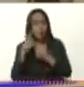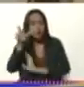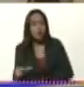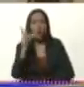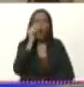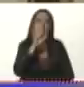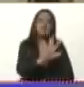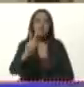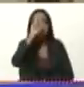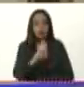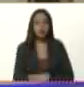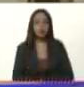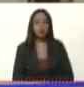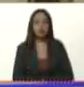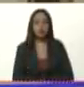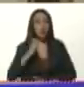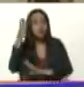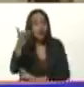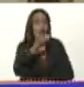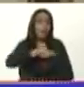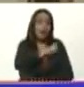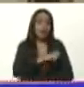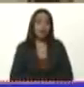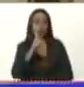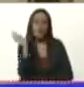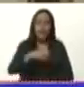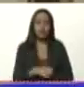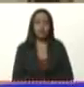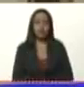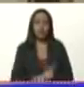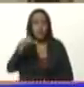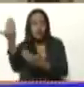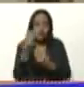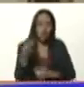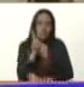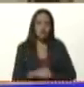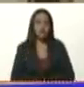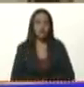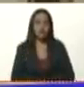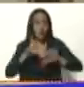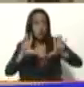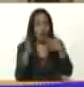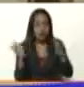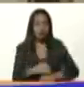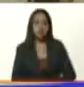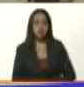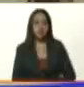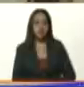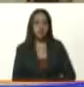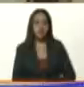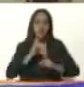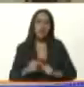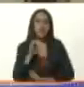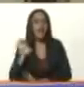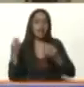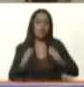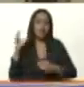redes, pero no se permitirá, y me lo garantiza, señor ministro del Interior, Justicia y Paz, Néstor